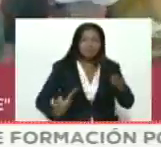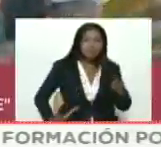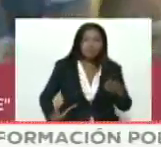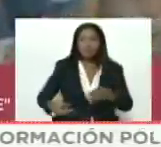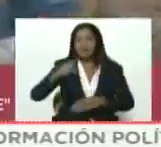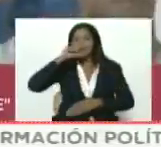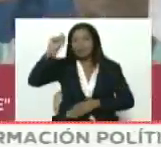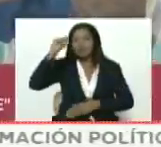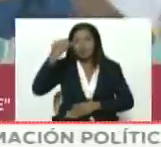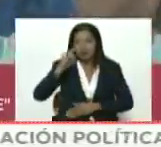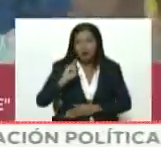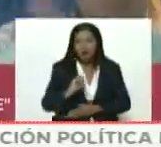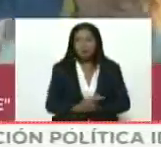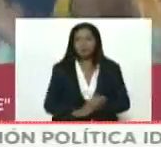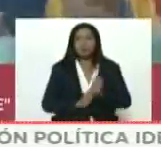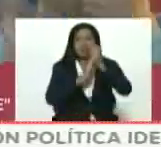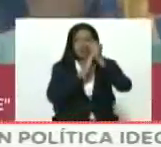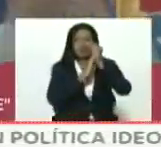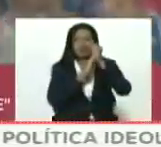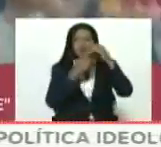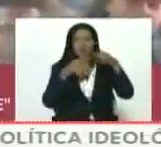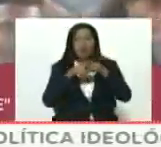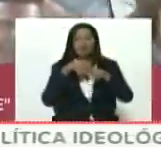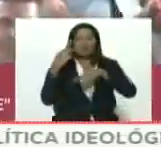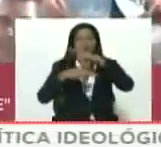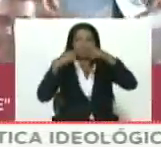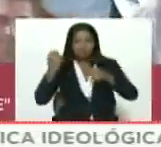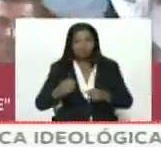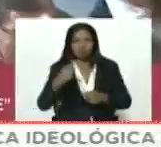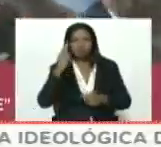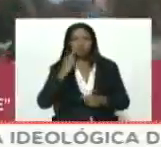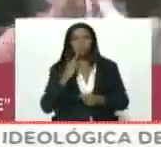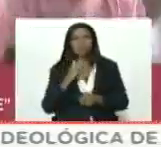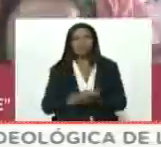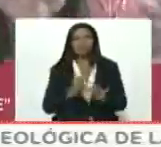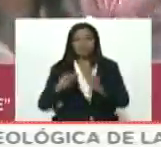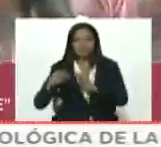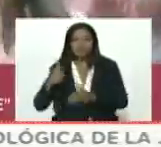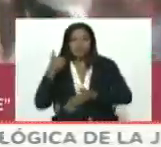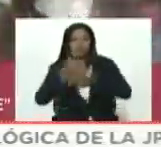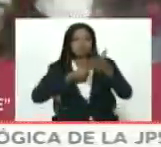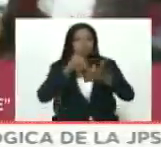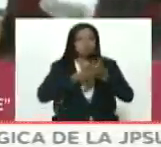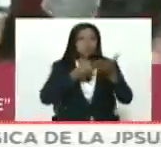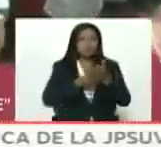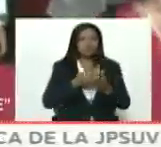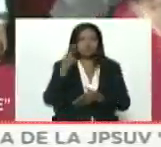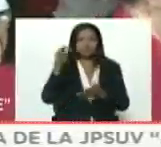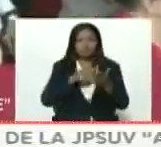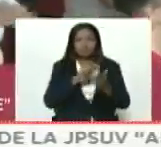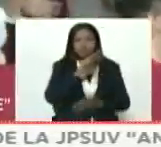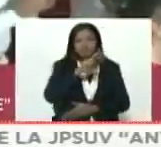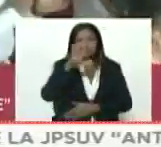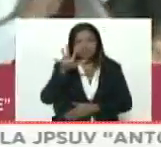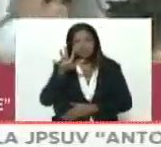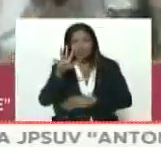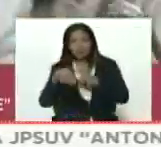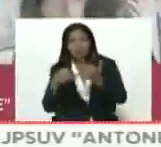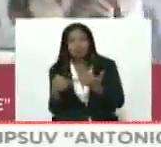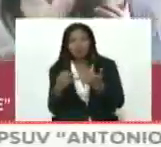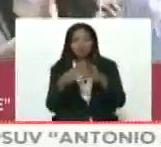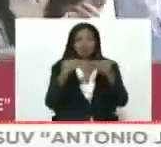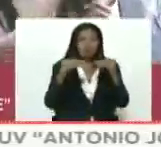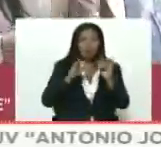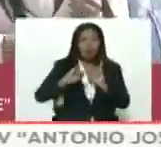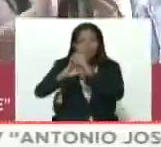Nicolás Maduro, jefe y líder de la revolución bolivariana, para esta batalla, para el 2025 y para todas